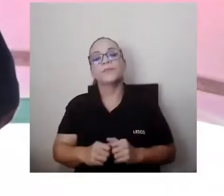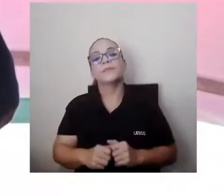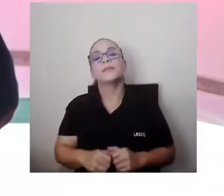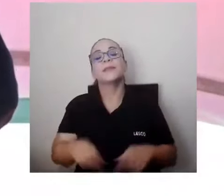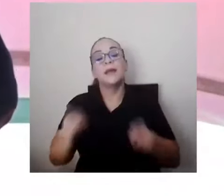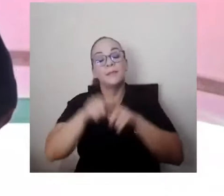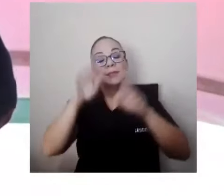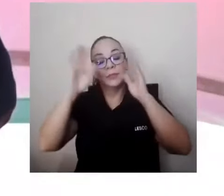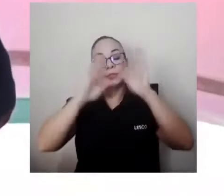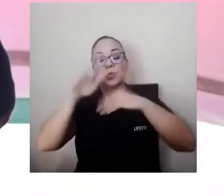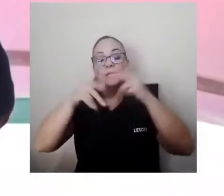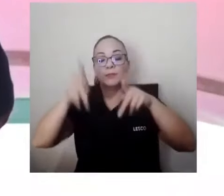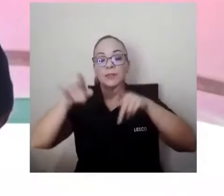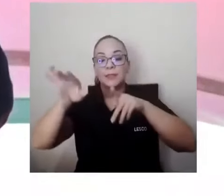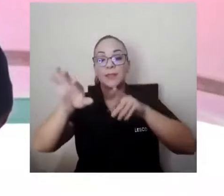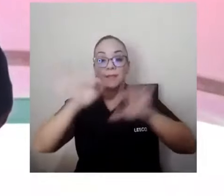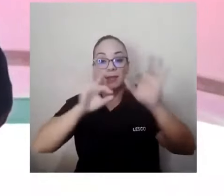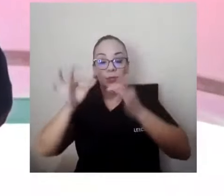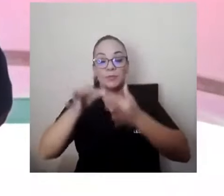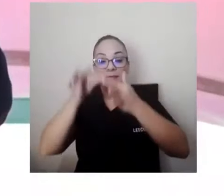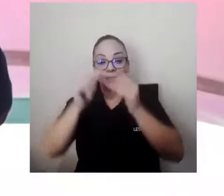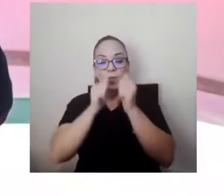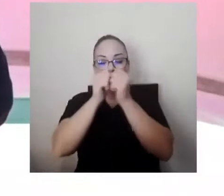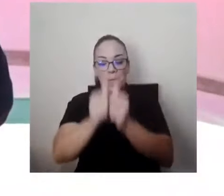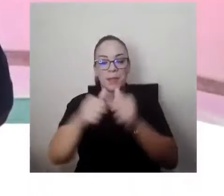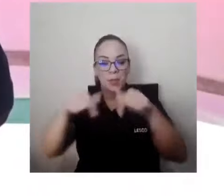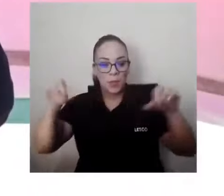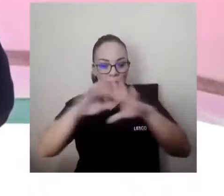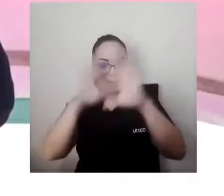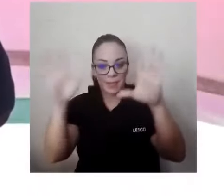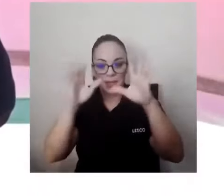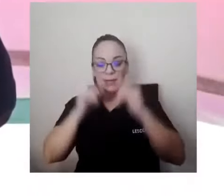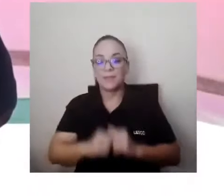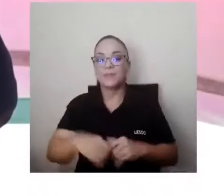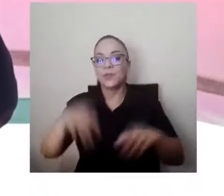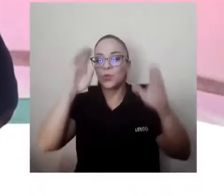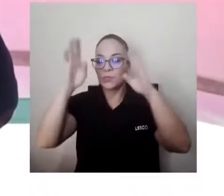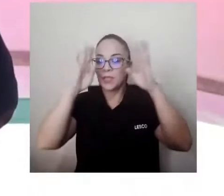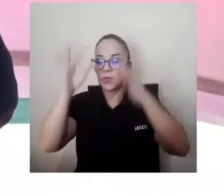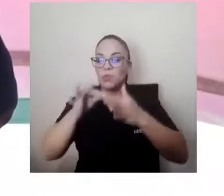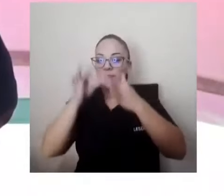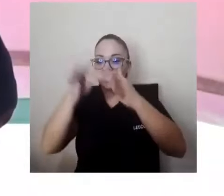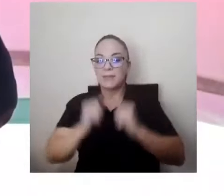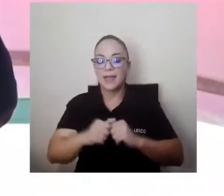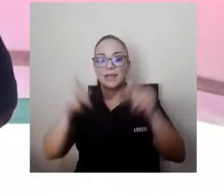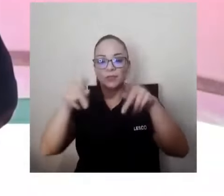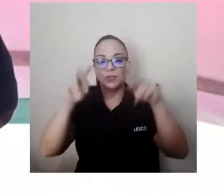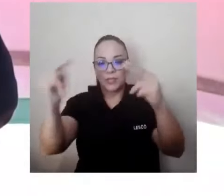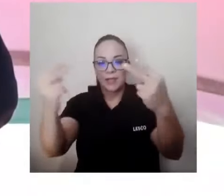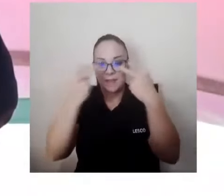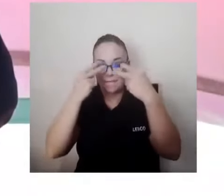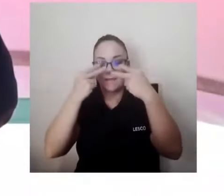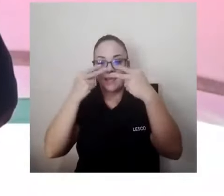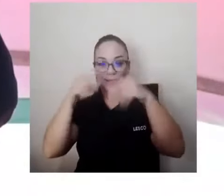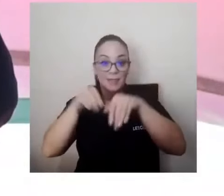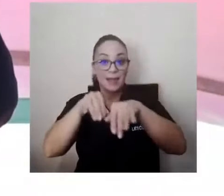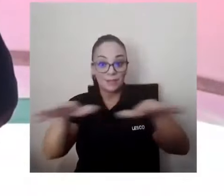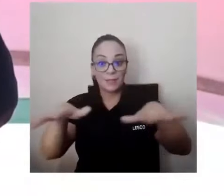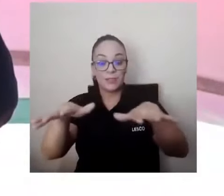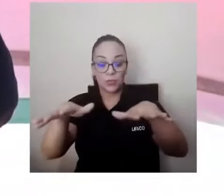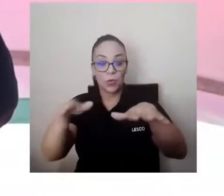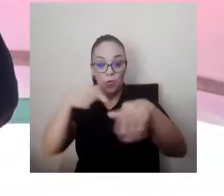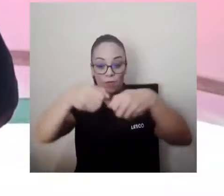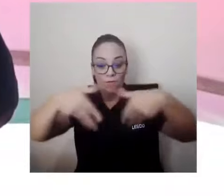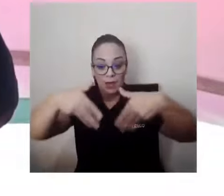los invitados especiales que nos acompañan esta mañana. Un saludo especial a quienes siguen esta transmisión desde sus casas por